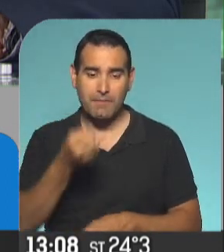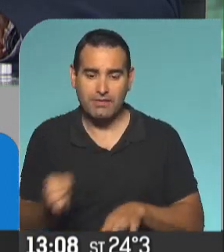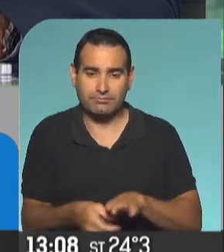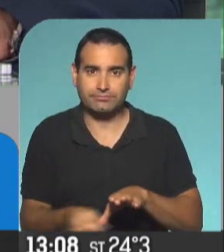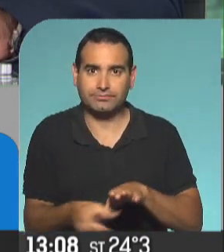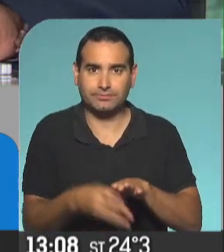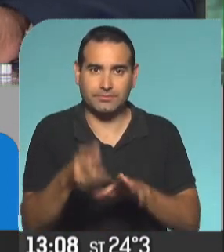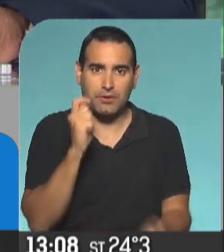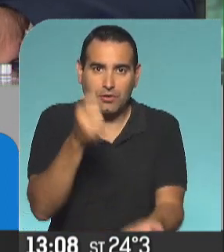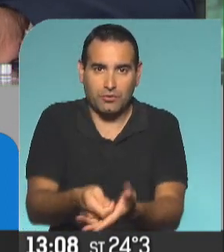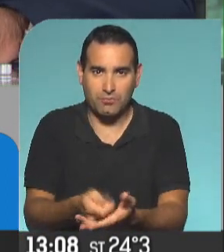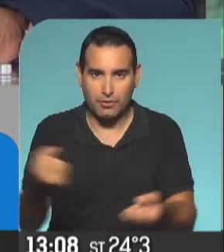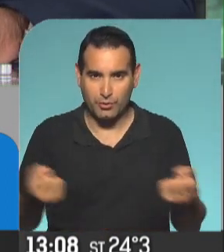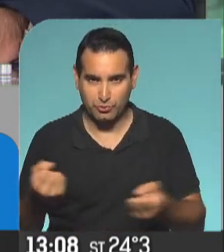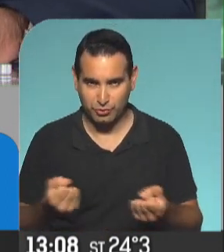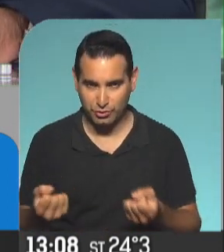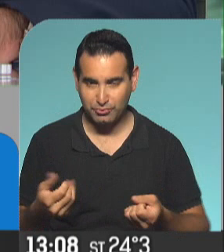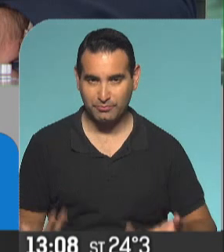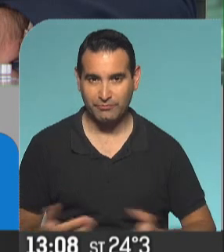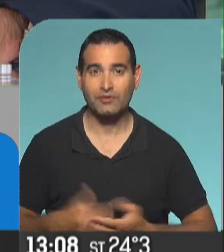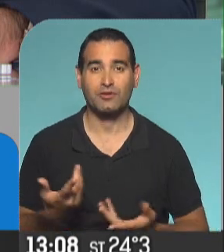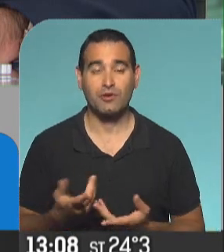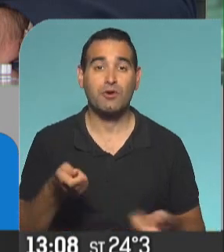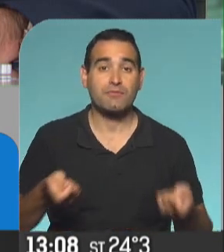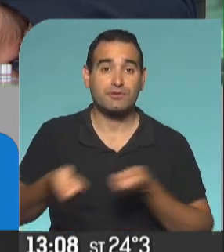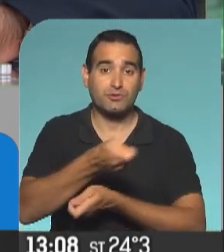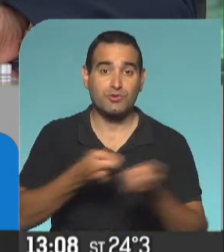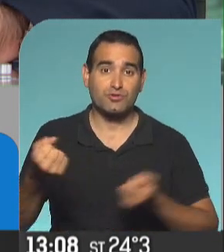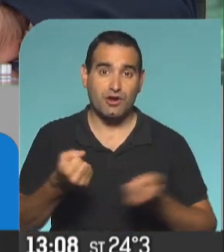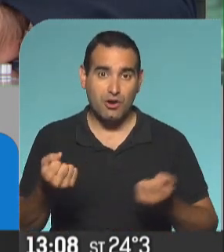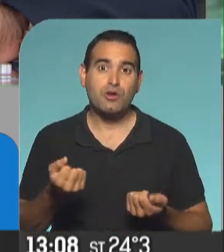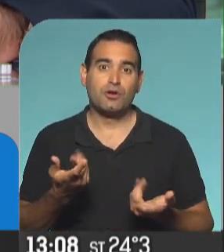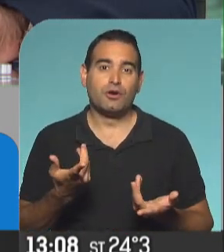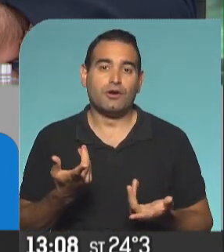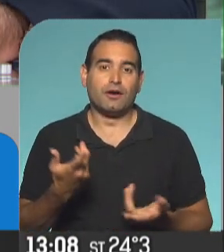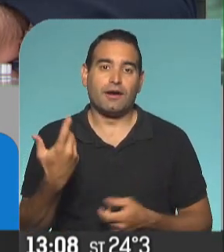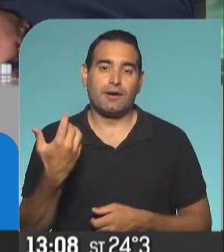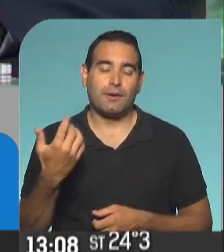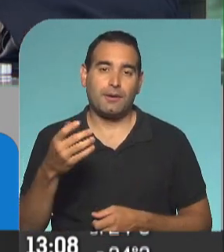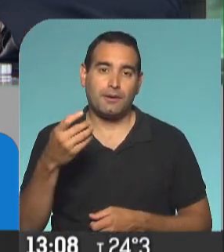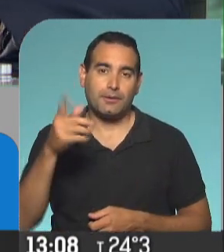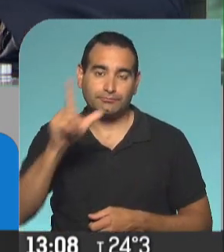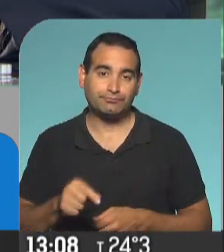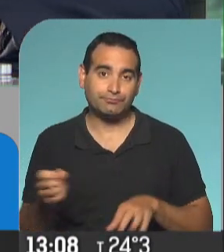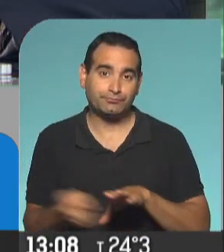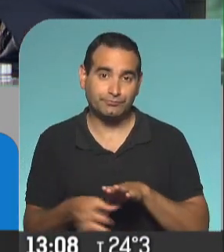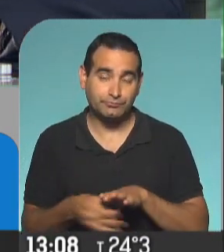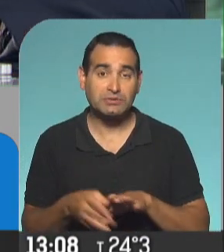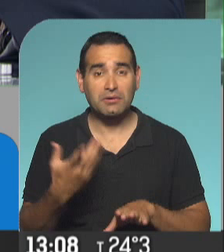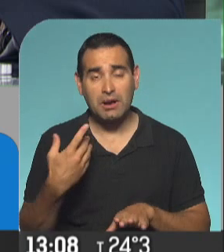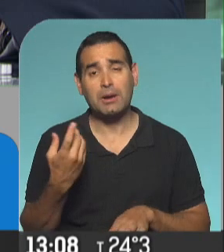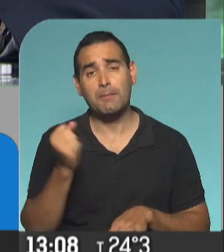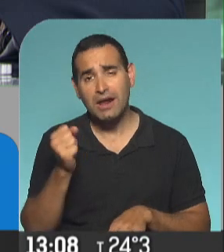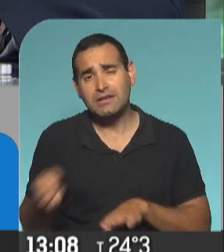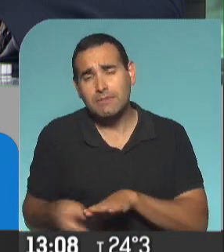definitiva hace el ahorro del sector porque el sector tiene más plata para producir ya sea el ahorro del país y después bueno cuando junte unos pesitos